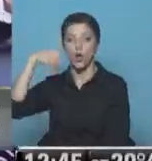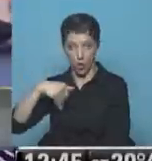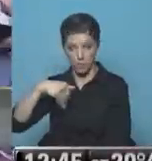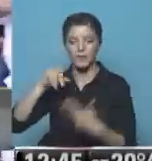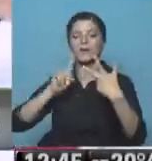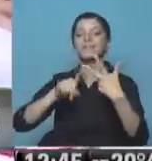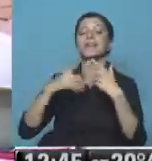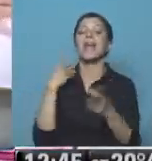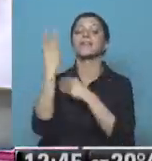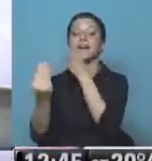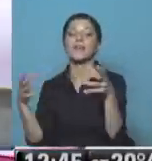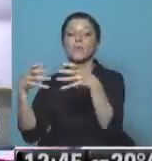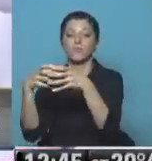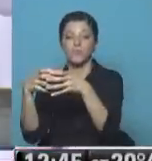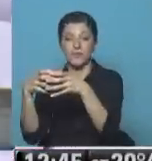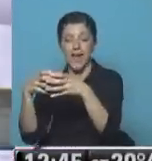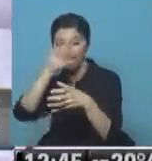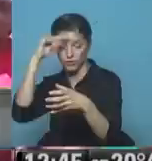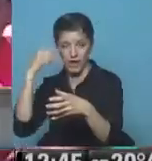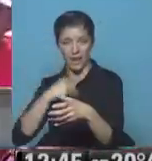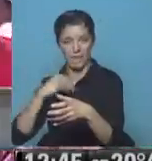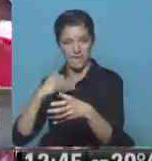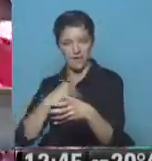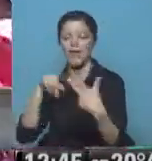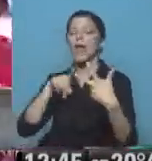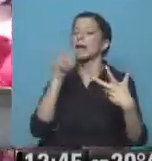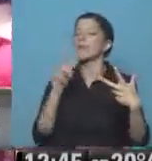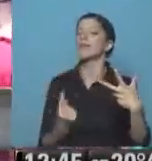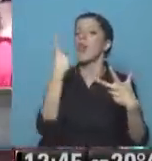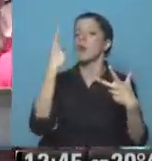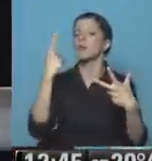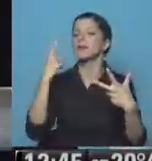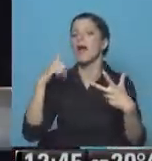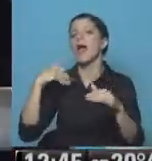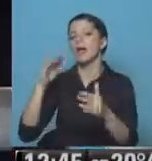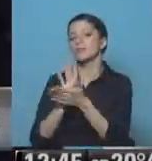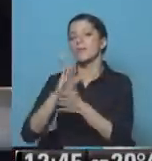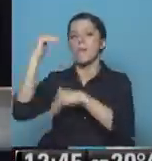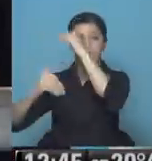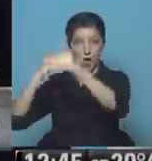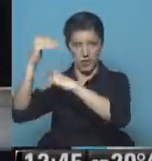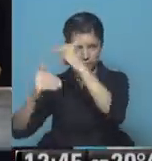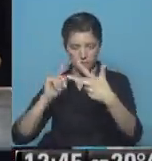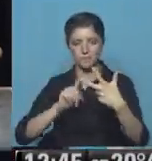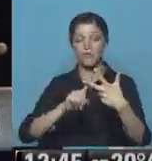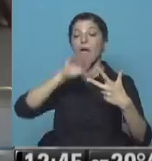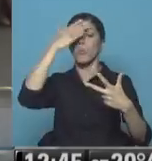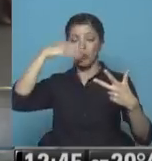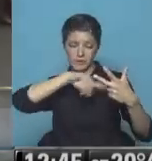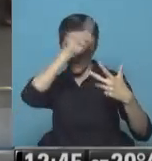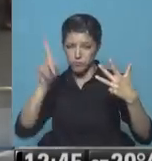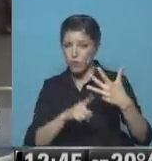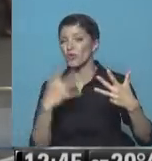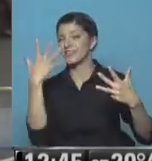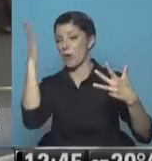Unidad Nacional de la Esperanza, quien se presenta como la única opción progresista. En cuarto lugar, y con un escaso